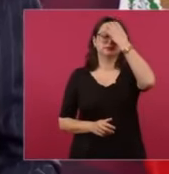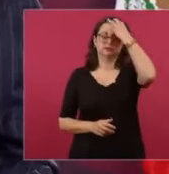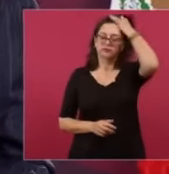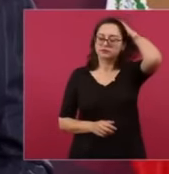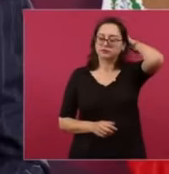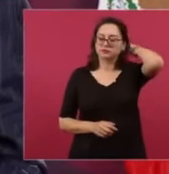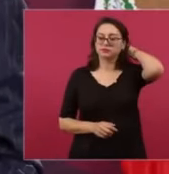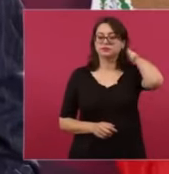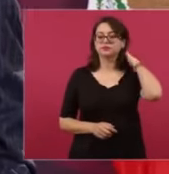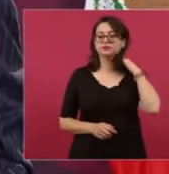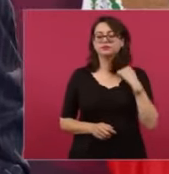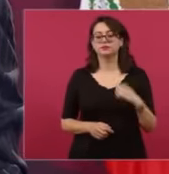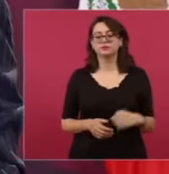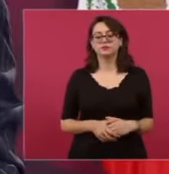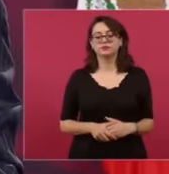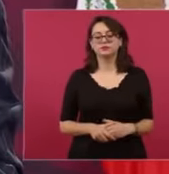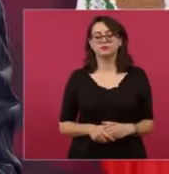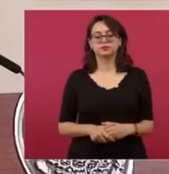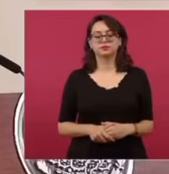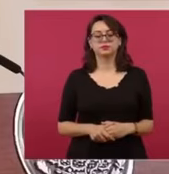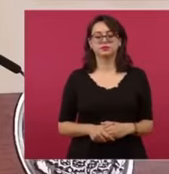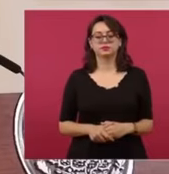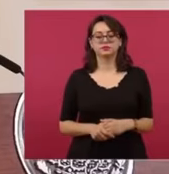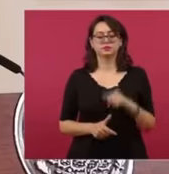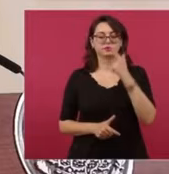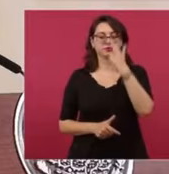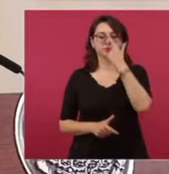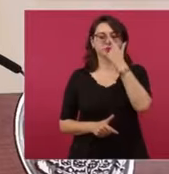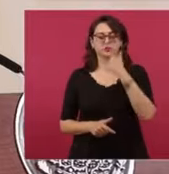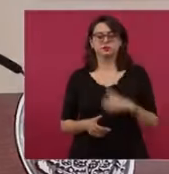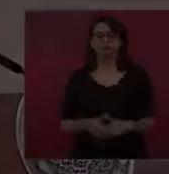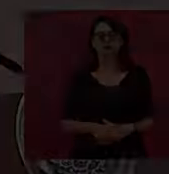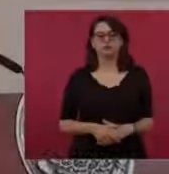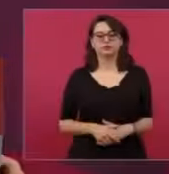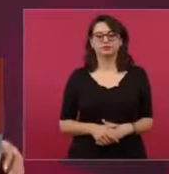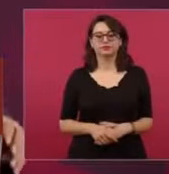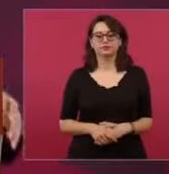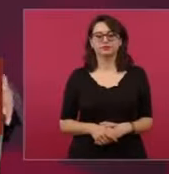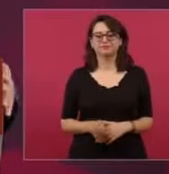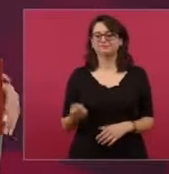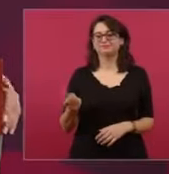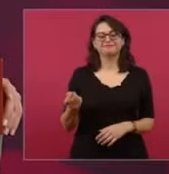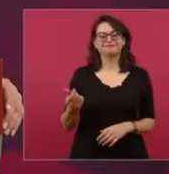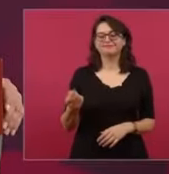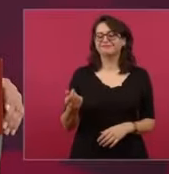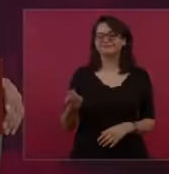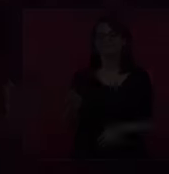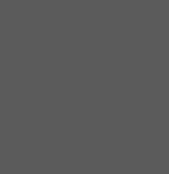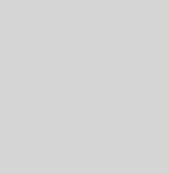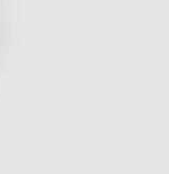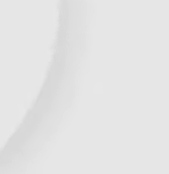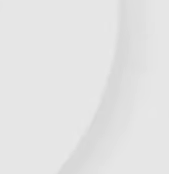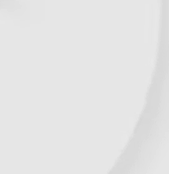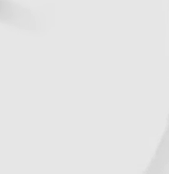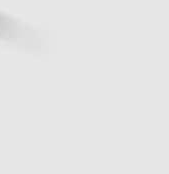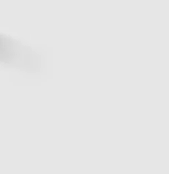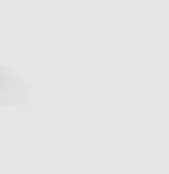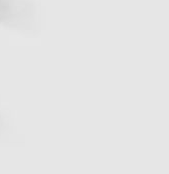Algunos en... Muy pocos. Para Tiempo TV, Ángel Molina.